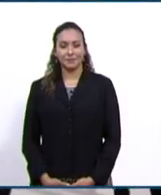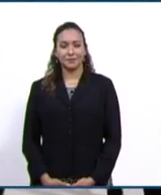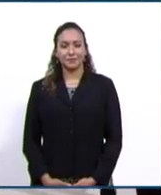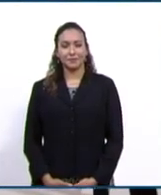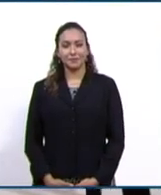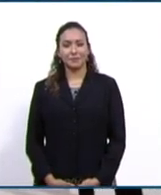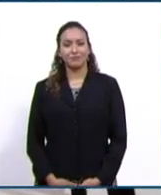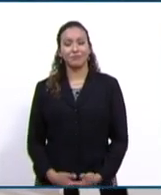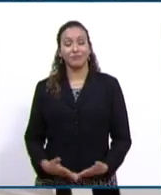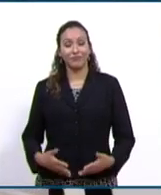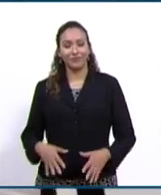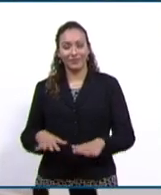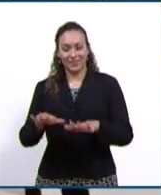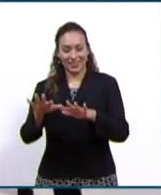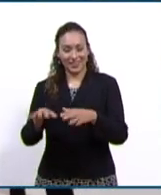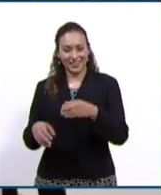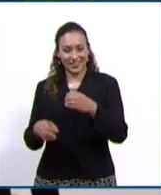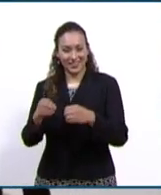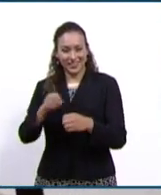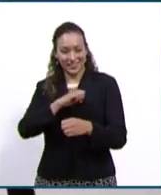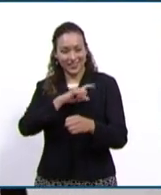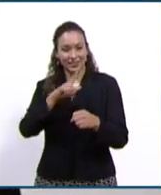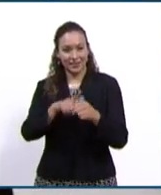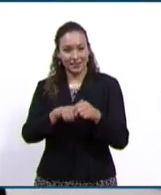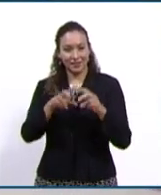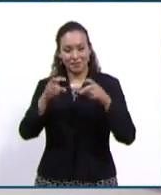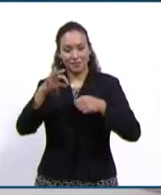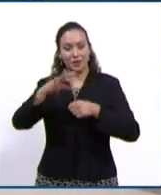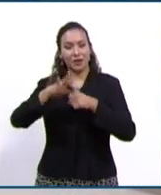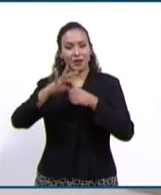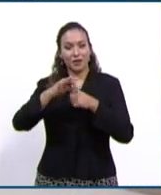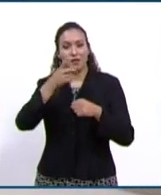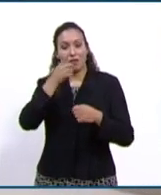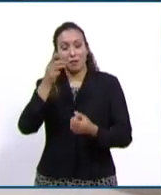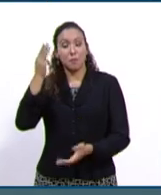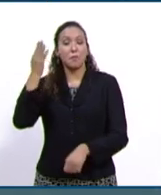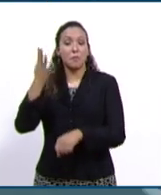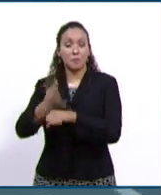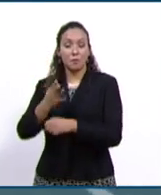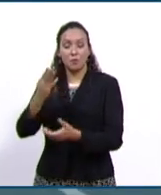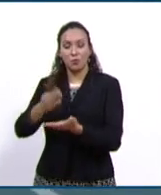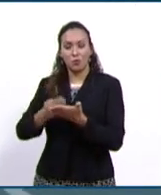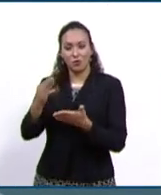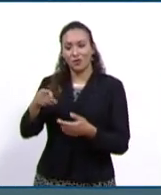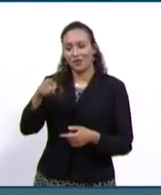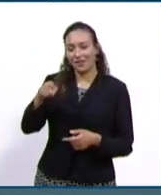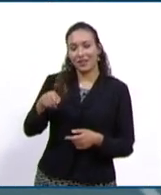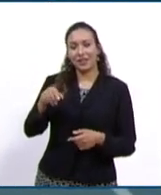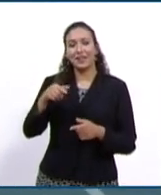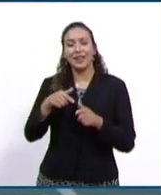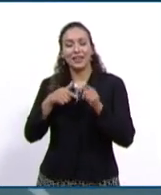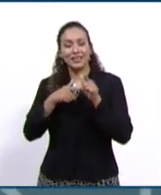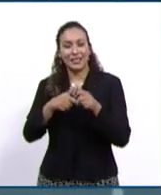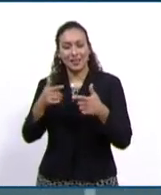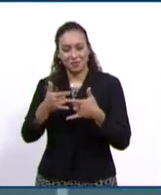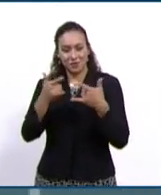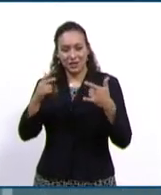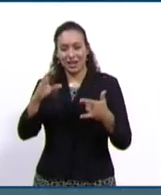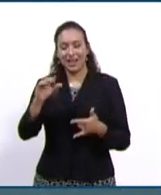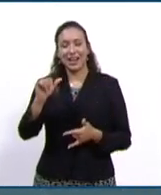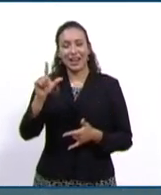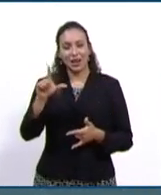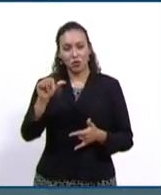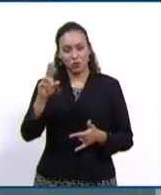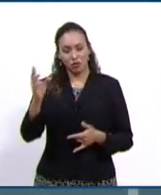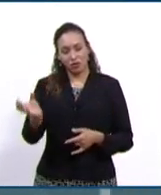La Sala Regional Especializada del Tribunal Electoral amonestó a la candidata presidencial de la coalición Sigamos Haciendo Historia, Claudia